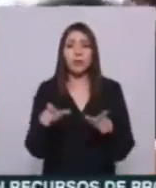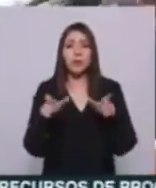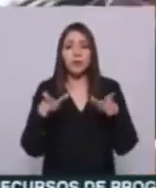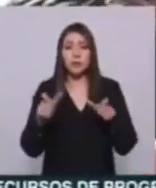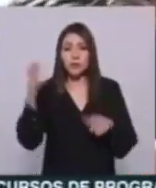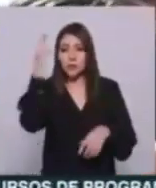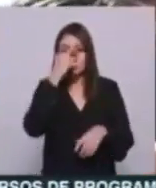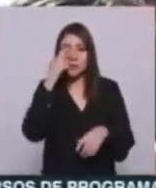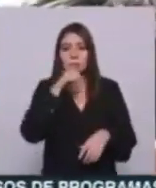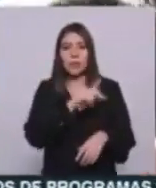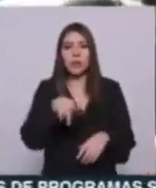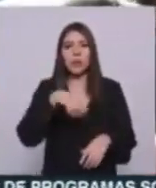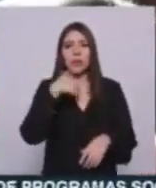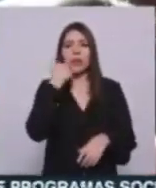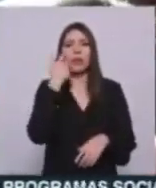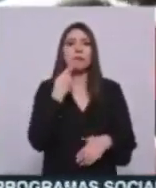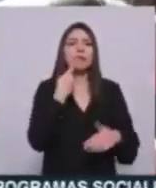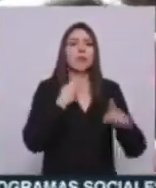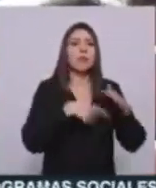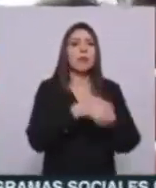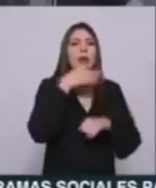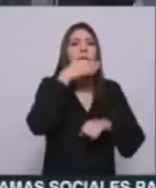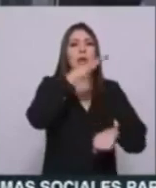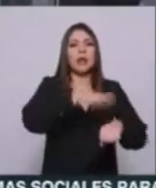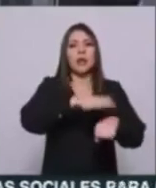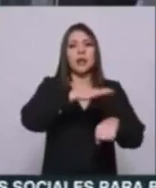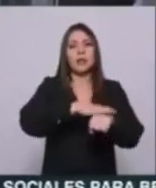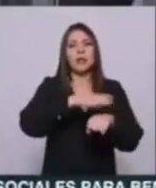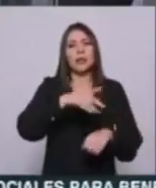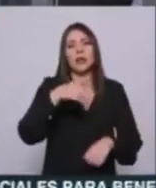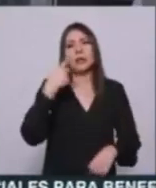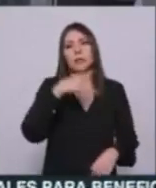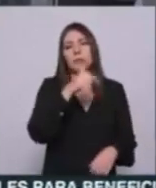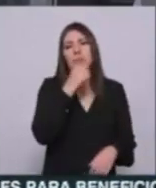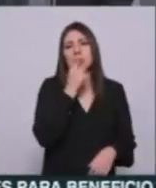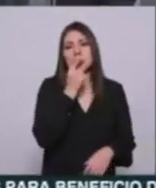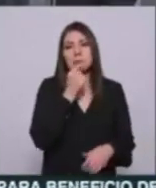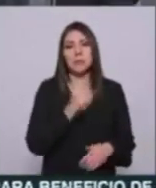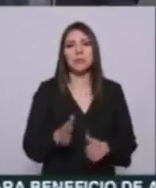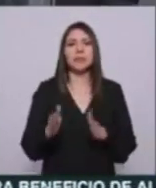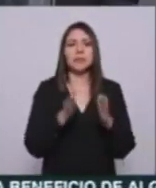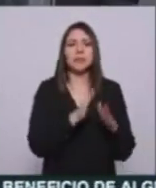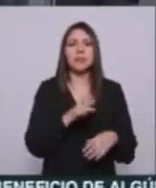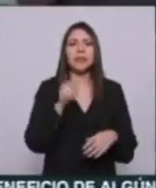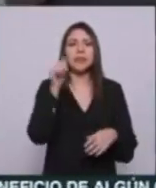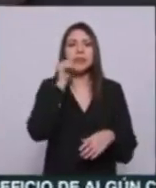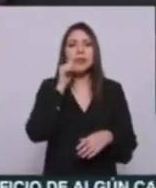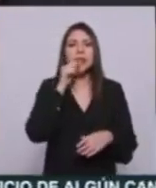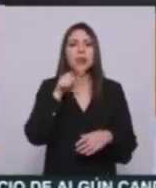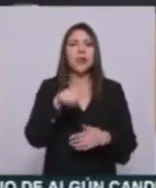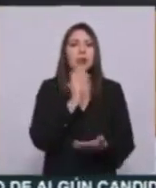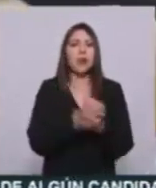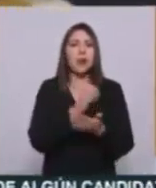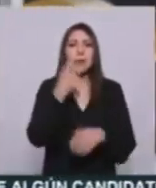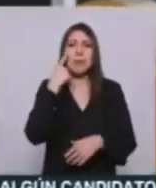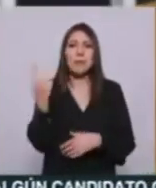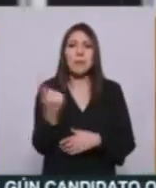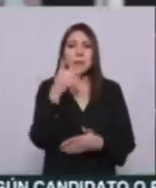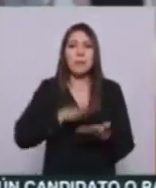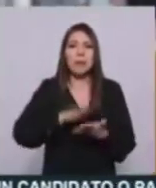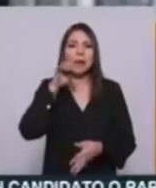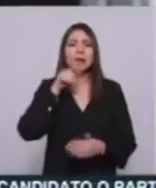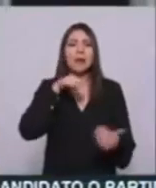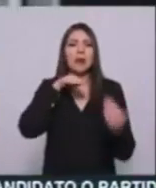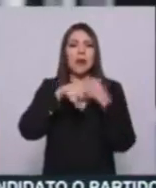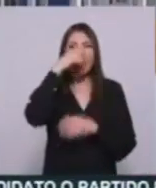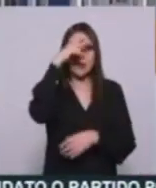es levantar ante las autoridades correspondientes, ¿no? Las plazas de cobro que son tomadas frecuentemente son las de la autopista